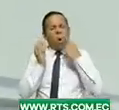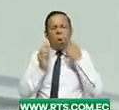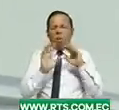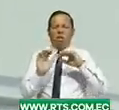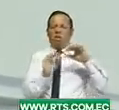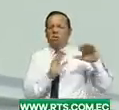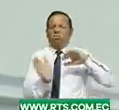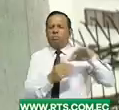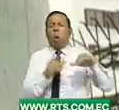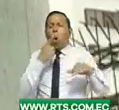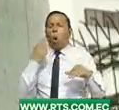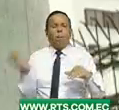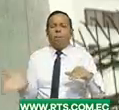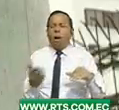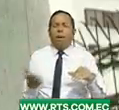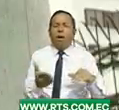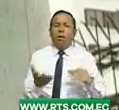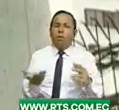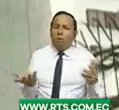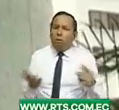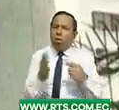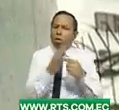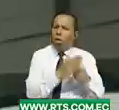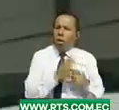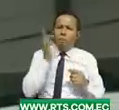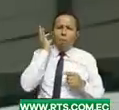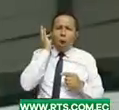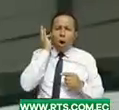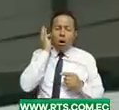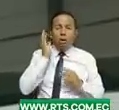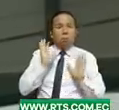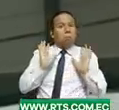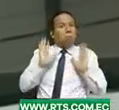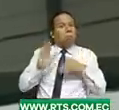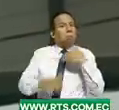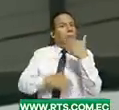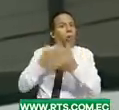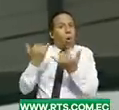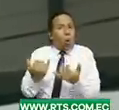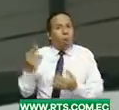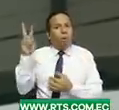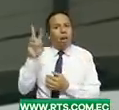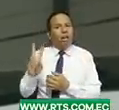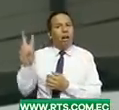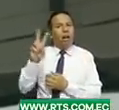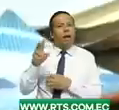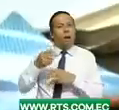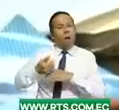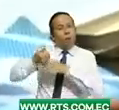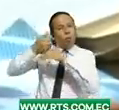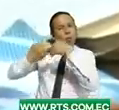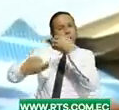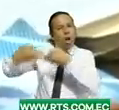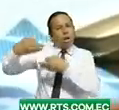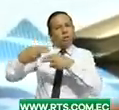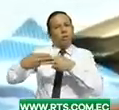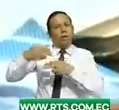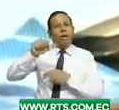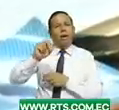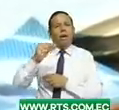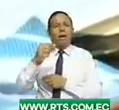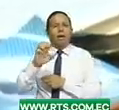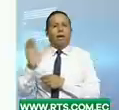nadie se esperaba que este viernes el juez del Tribunal Contencioso Electoral, Ángel Torres, acepte parcialmente el recurso y que